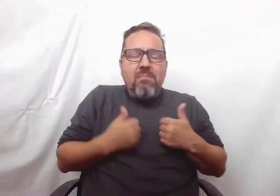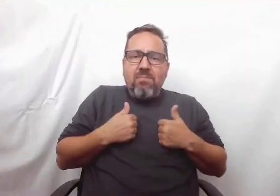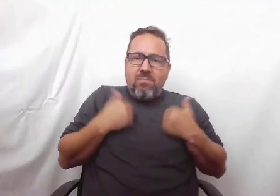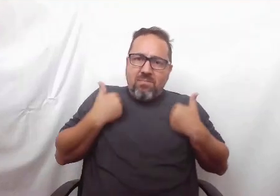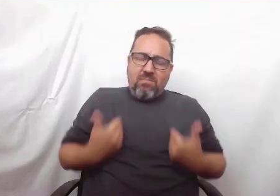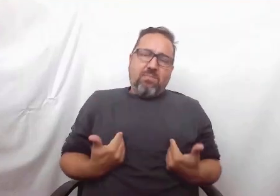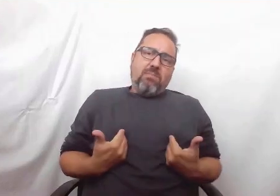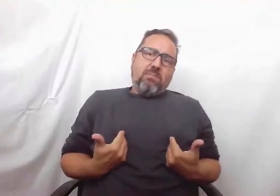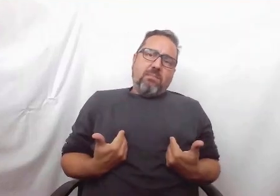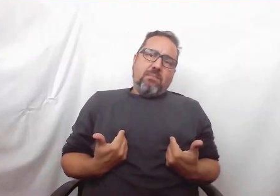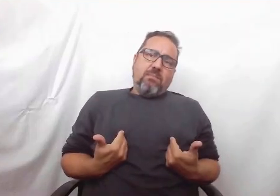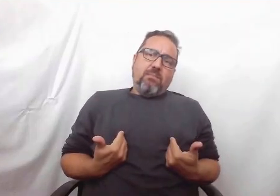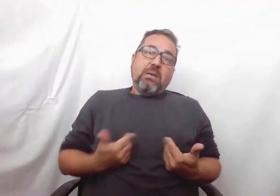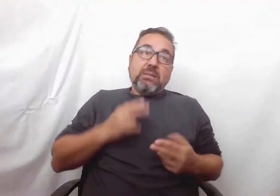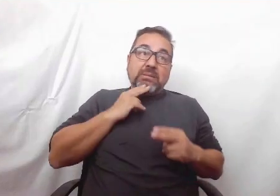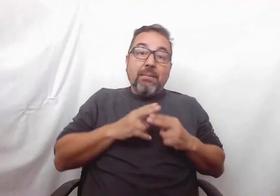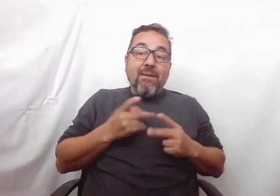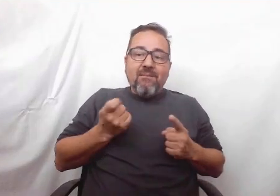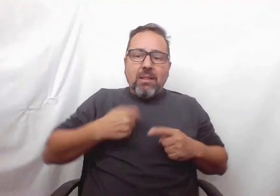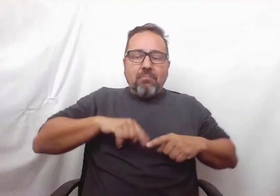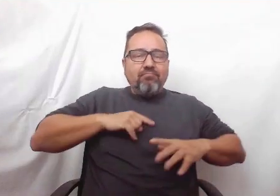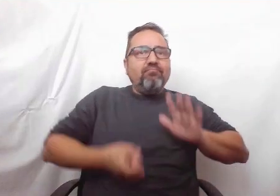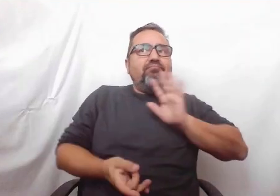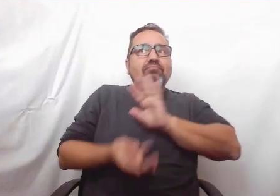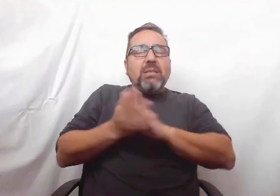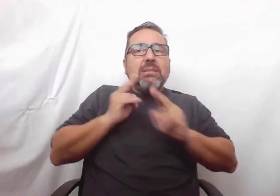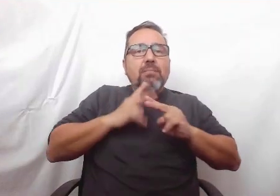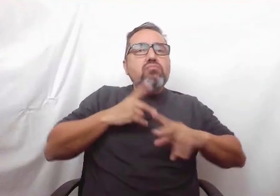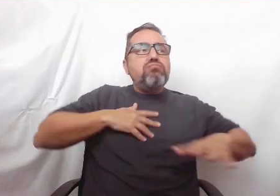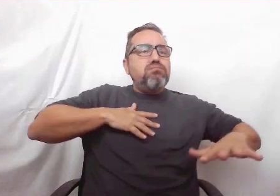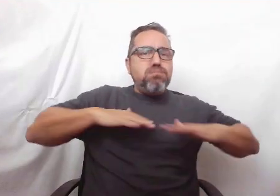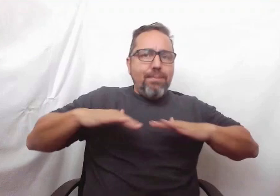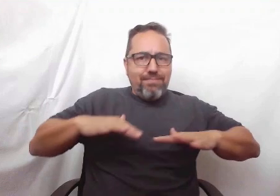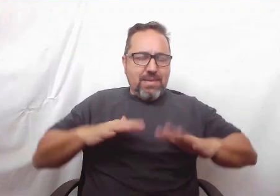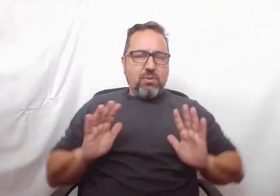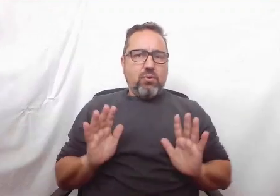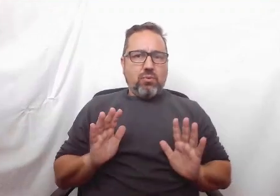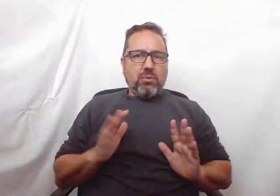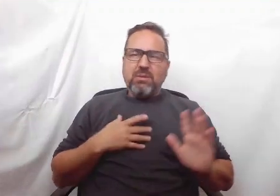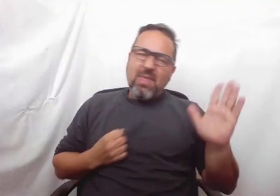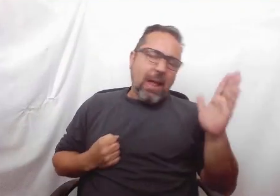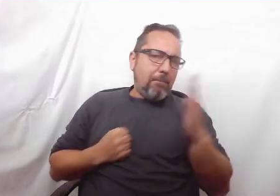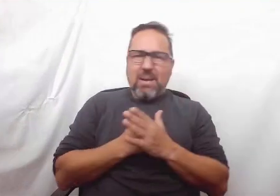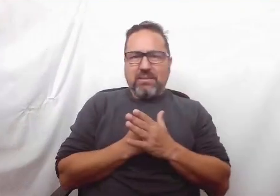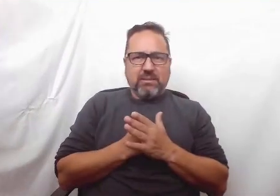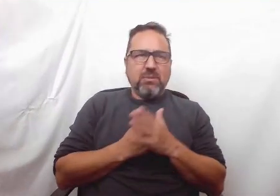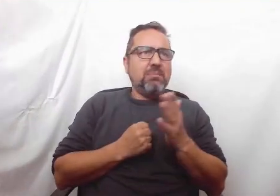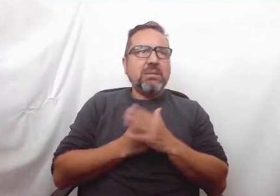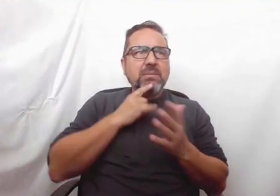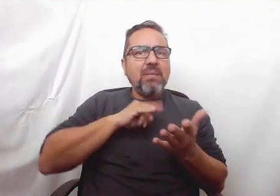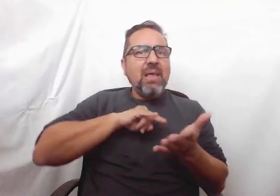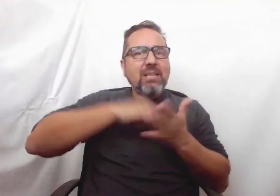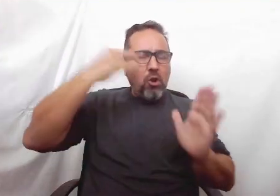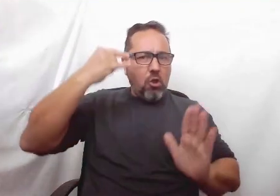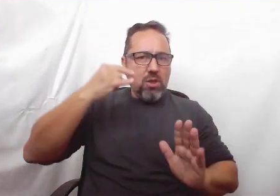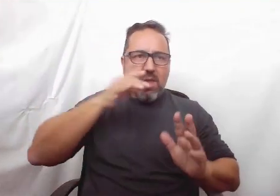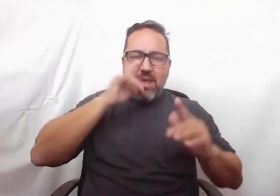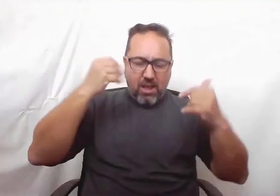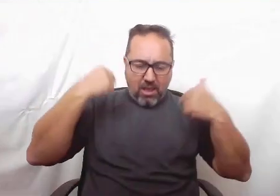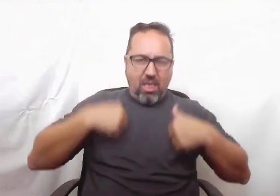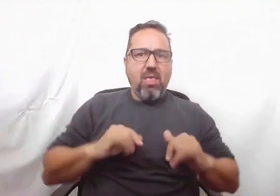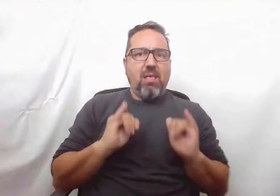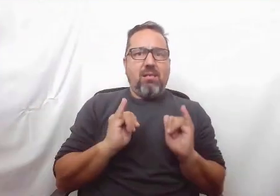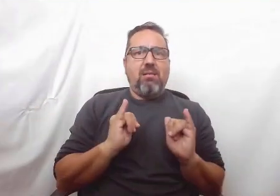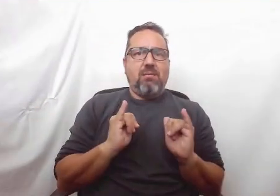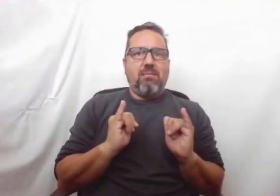tenemos que crear un movimiento, yo creo, para que sigamos sacando el máximo de la tecnología que tenemos aquí, que